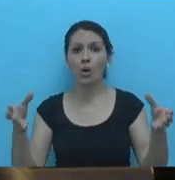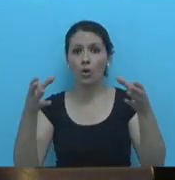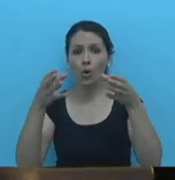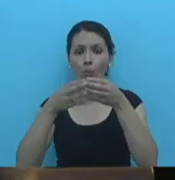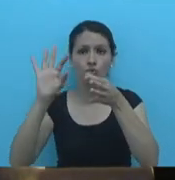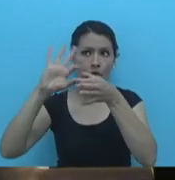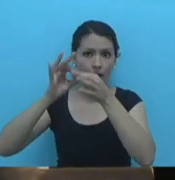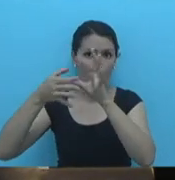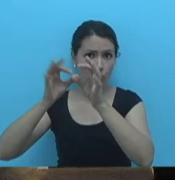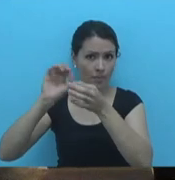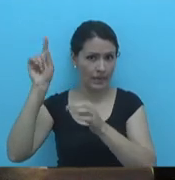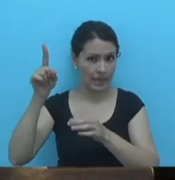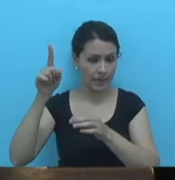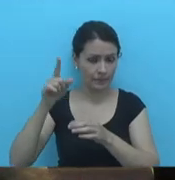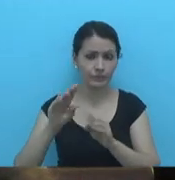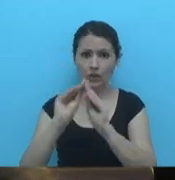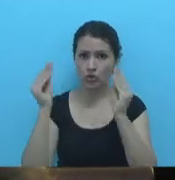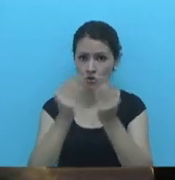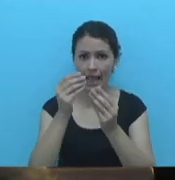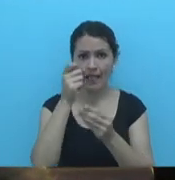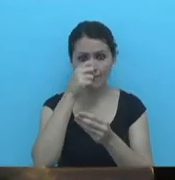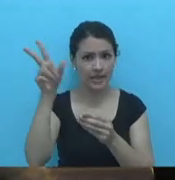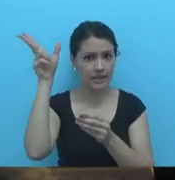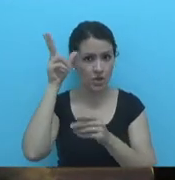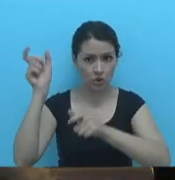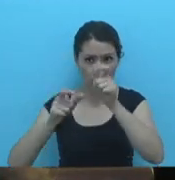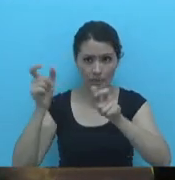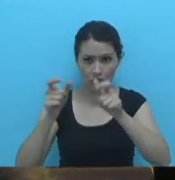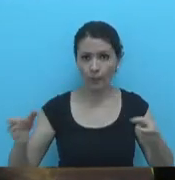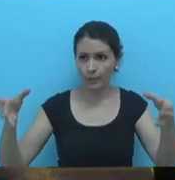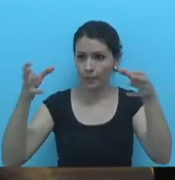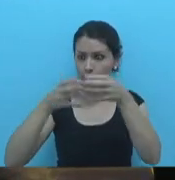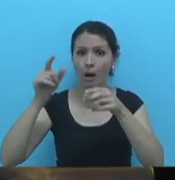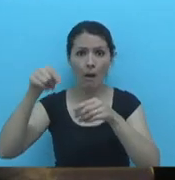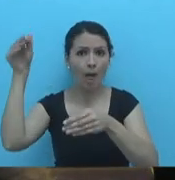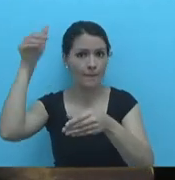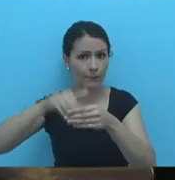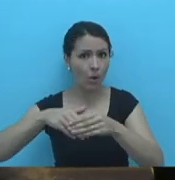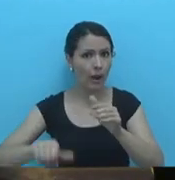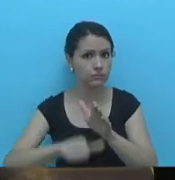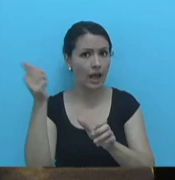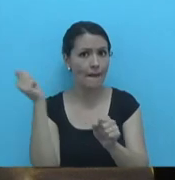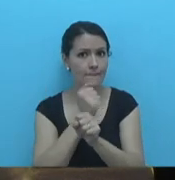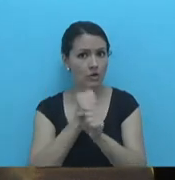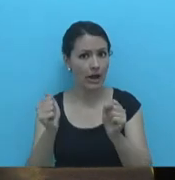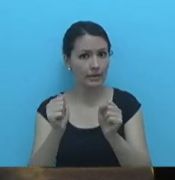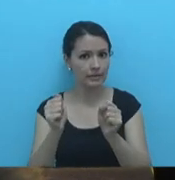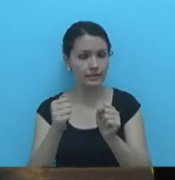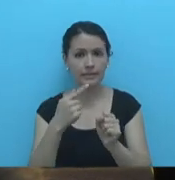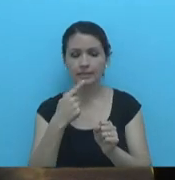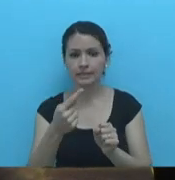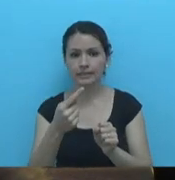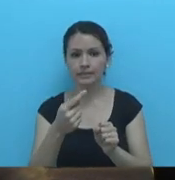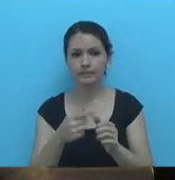con 28 integrantes, acaba de decir y definir en una votación que la mitad de los países ya